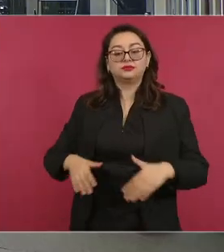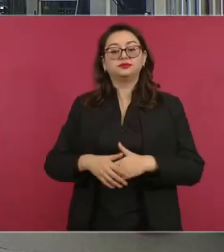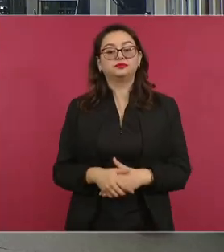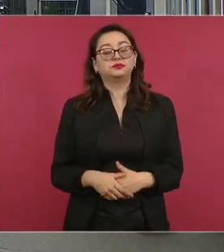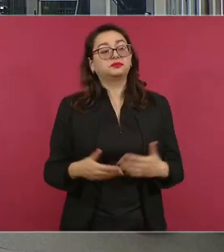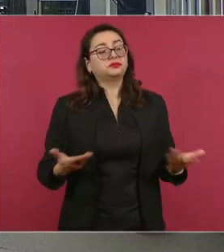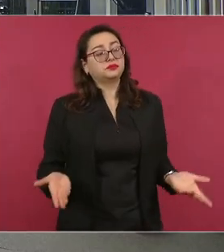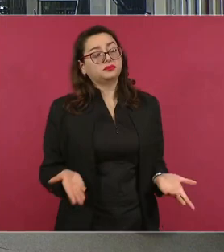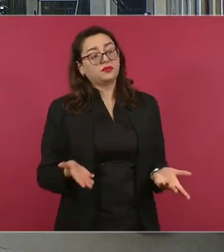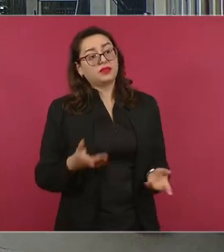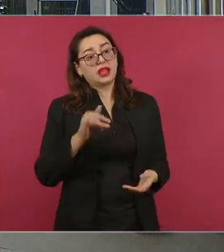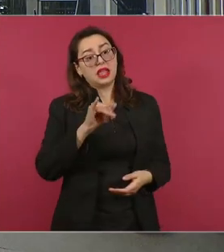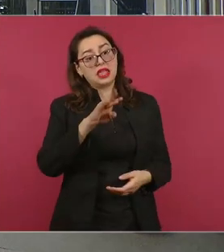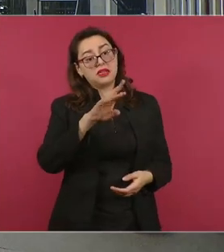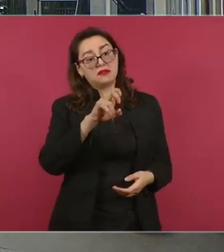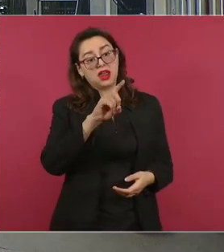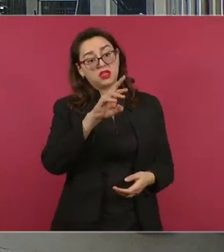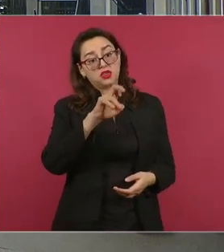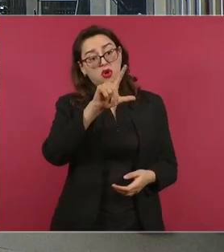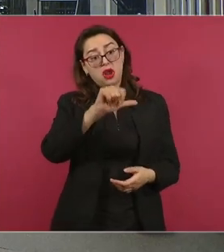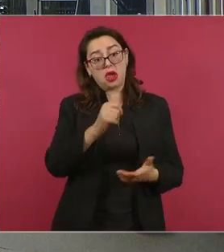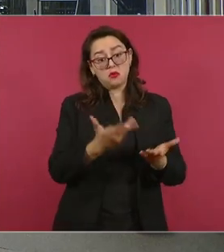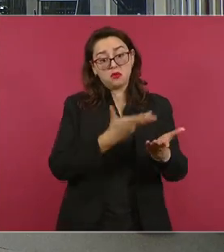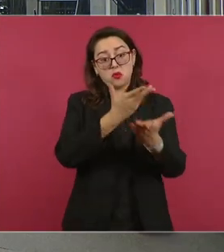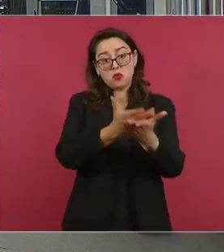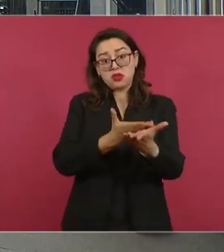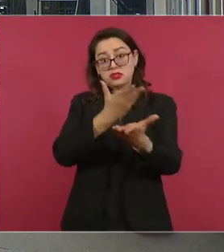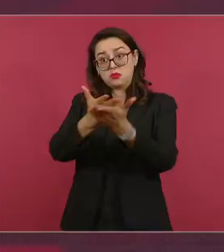de Iberdrola en estos estados en los que también su gobierno se ha concentrado?